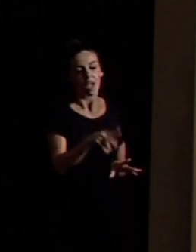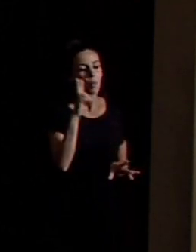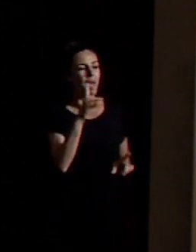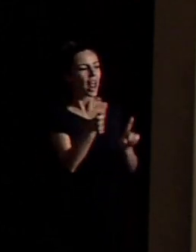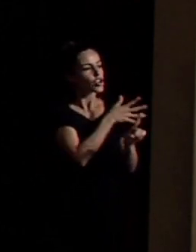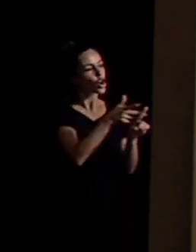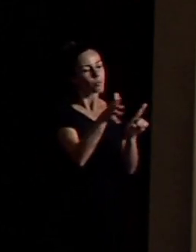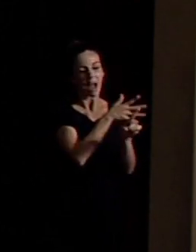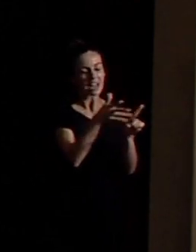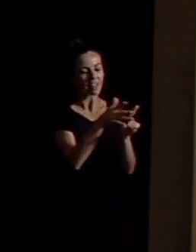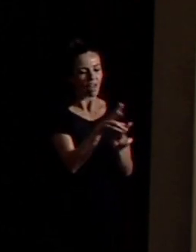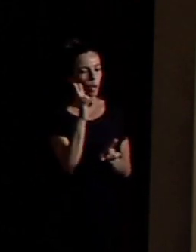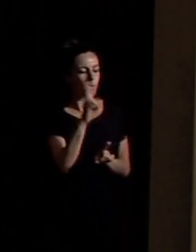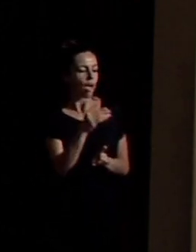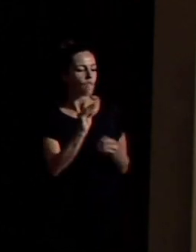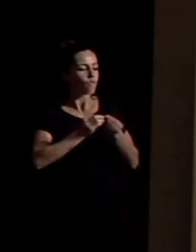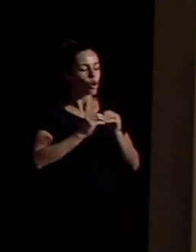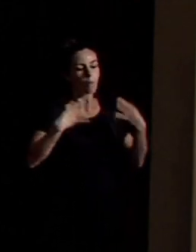violencia sobre las mujeres